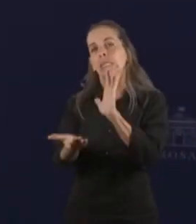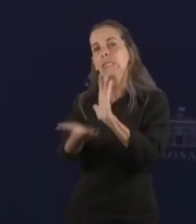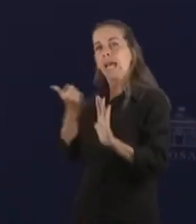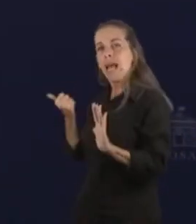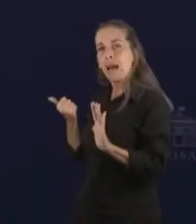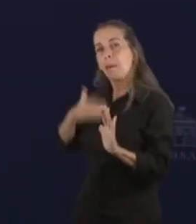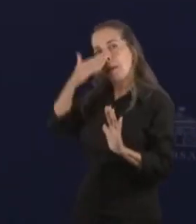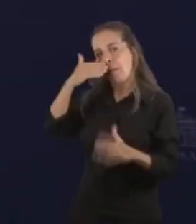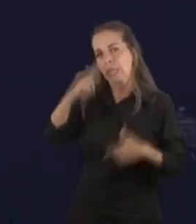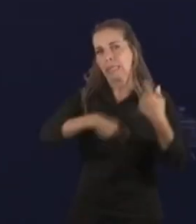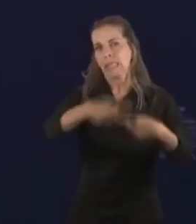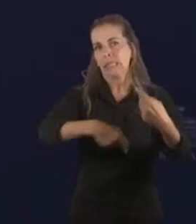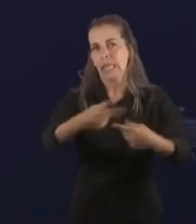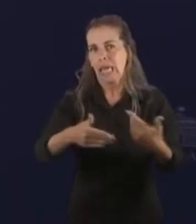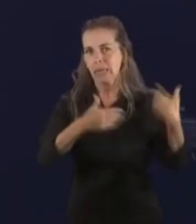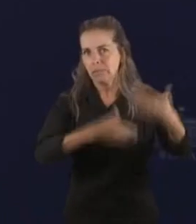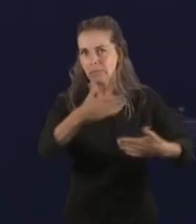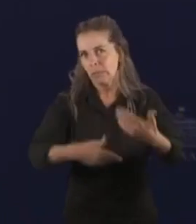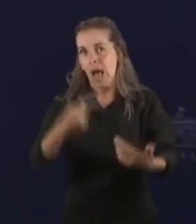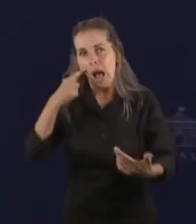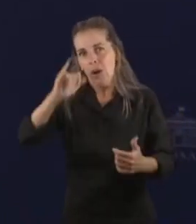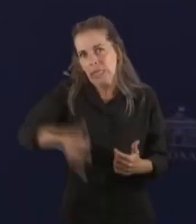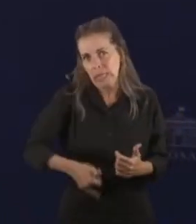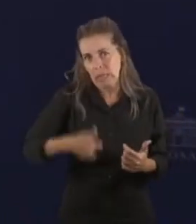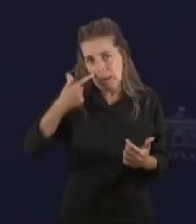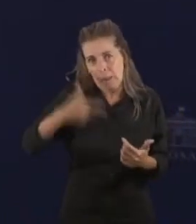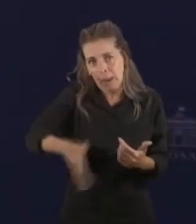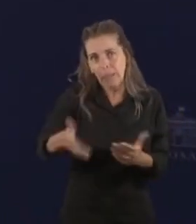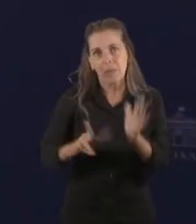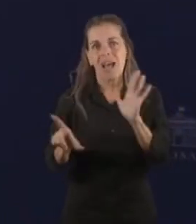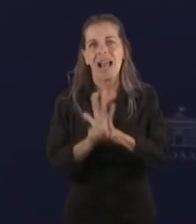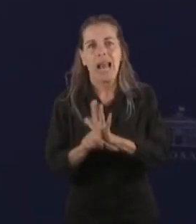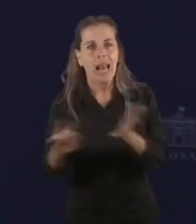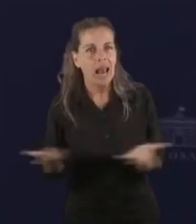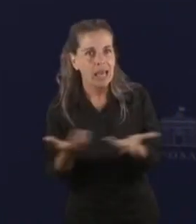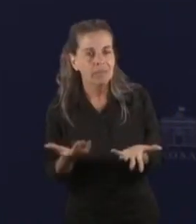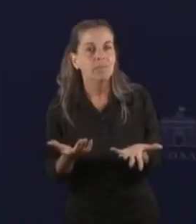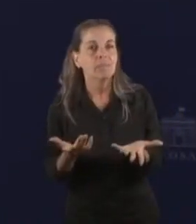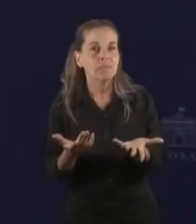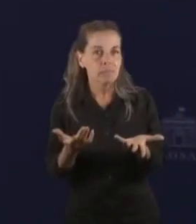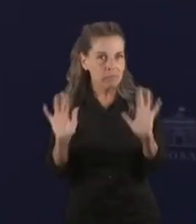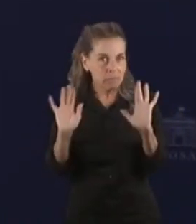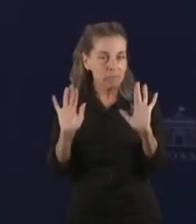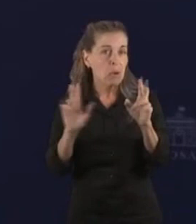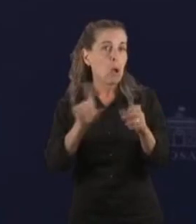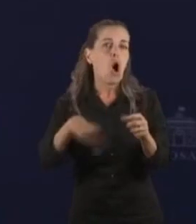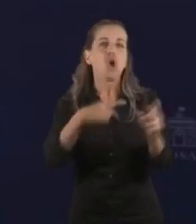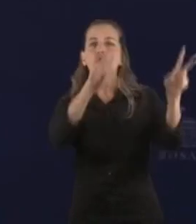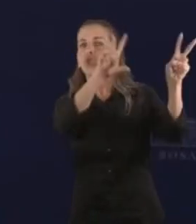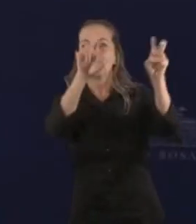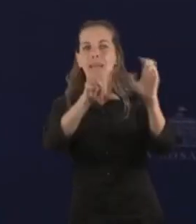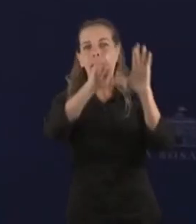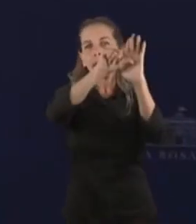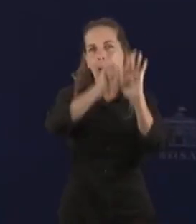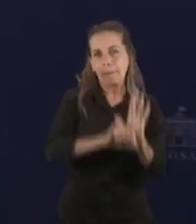ahora sí entendemos sin ningún tipo de eh de cuestionamiento hacia el resto de la ley o hacia